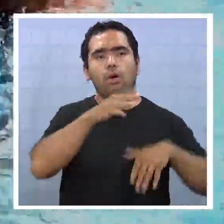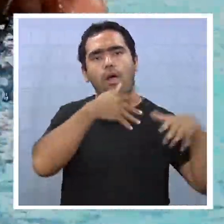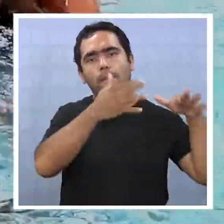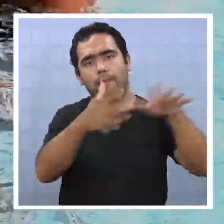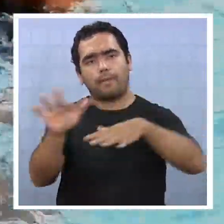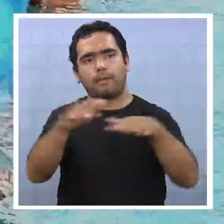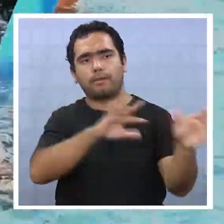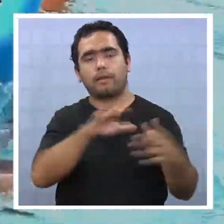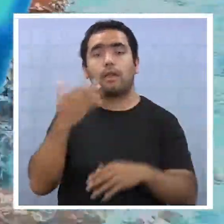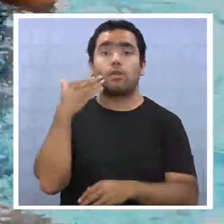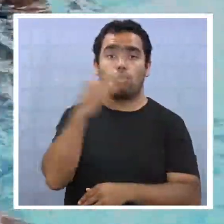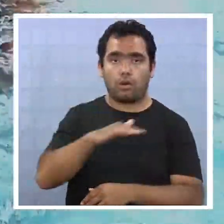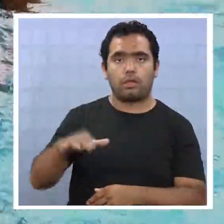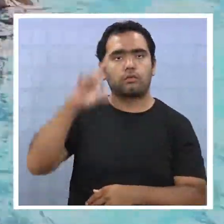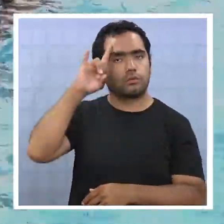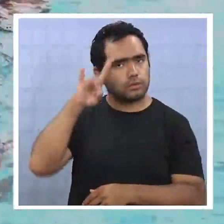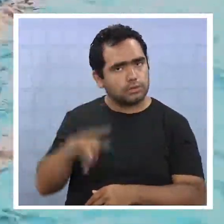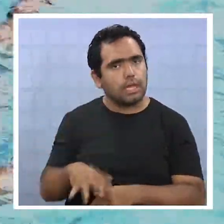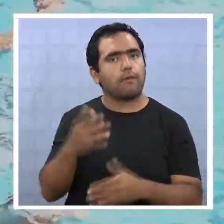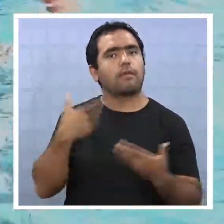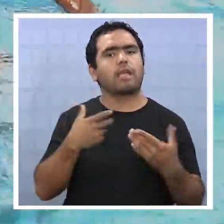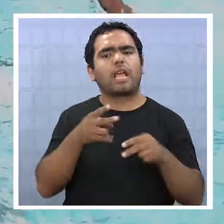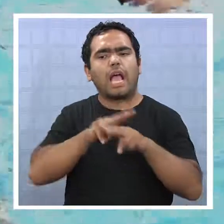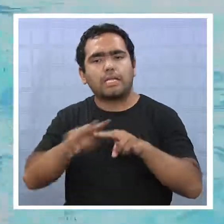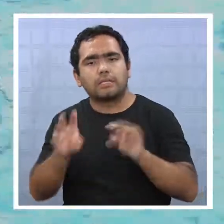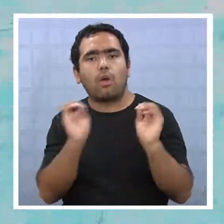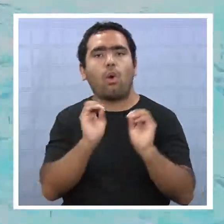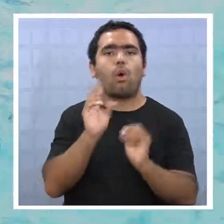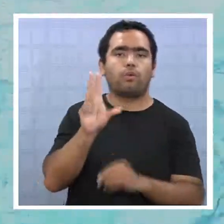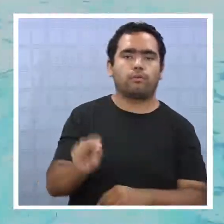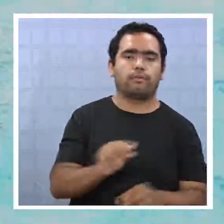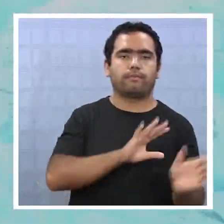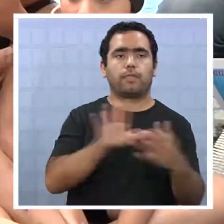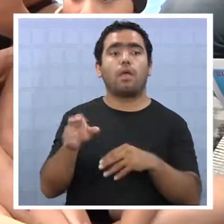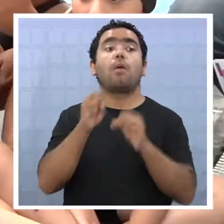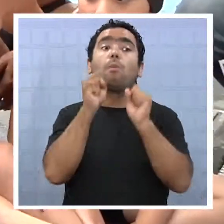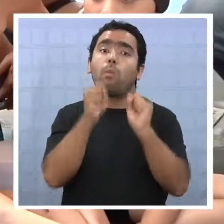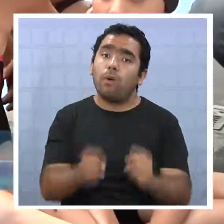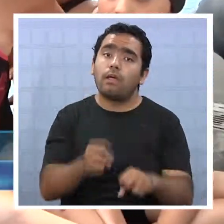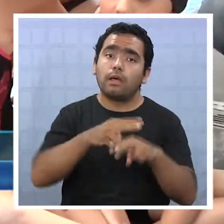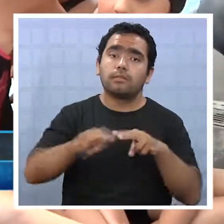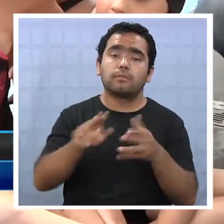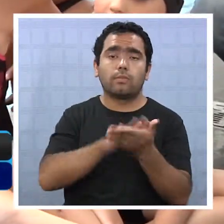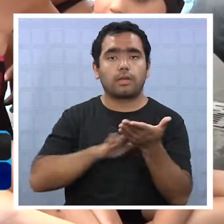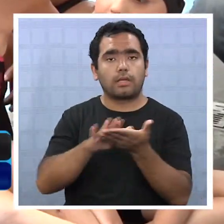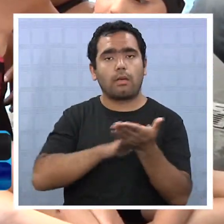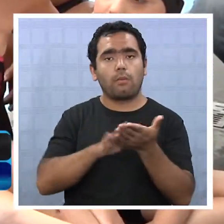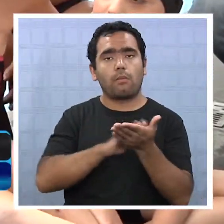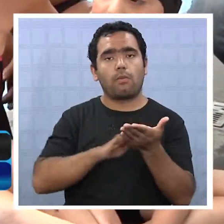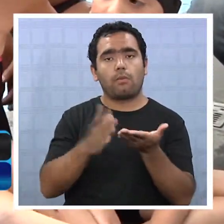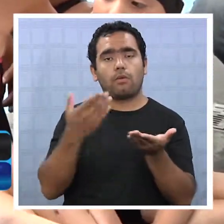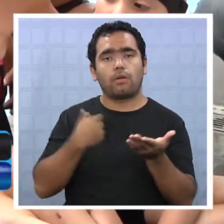deben y no deben hacer en la piscina. Lo que se puede hacer es tirarse